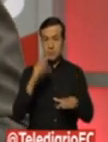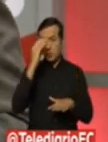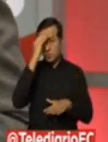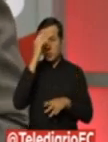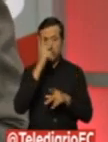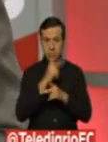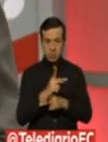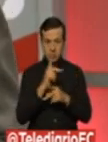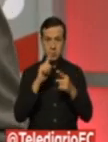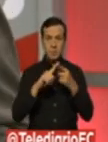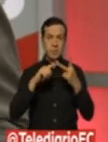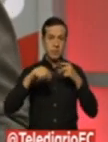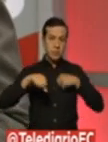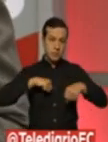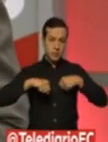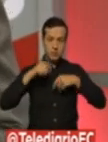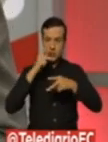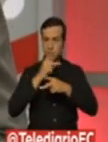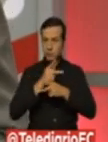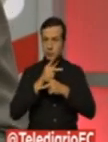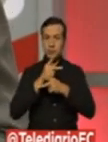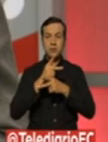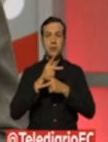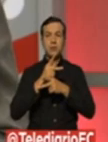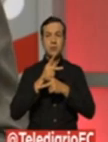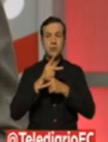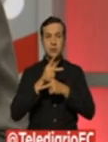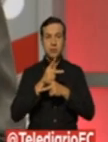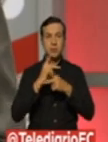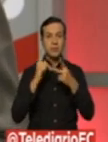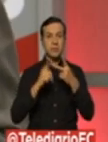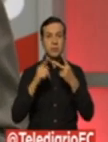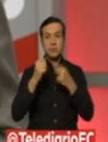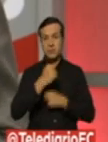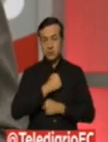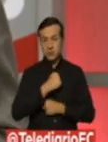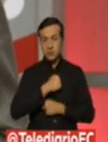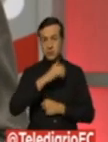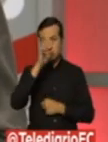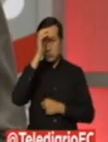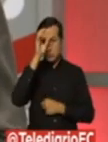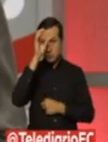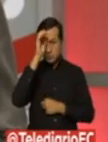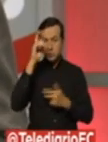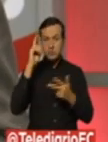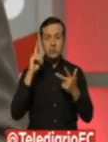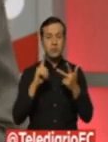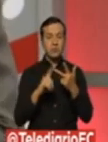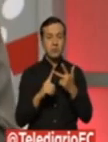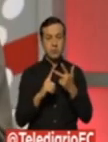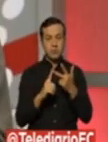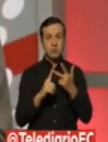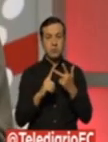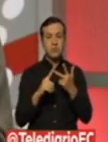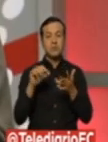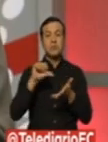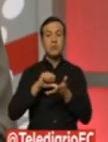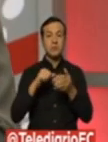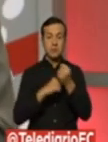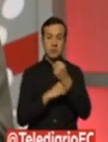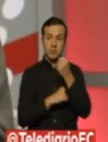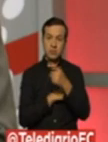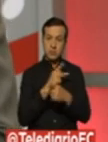ambiental con gestión ambiental con país con patrimonio cultural y con y con ciudades sostenibles